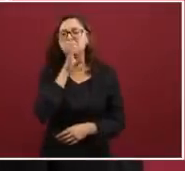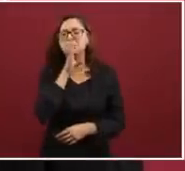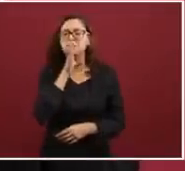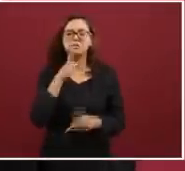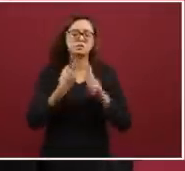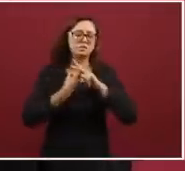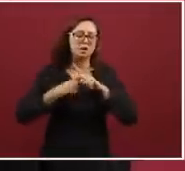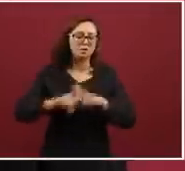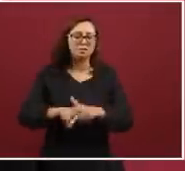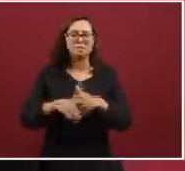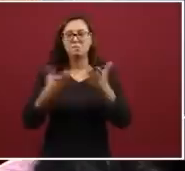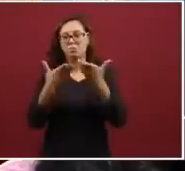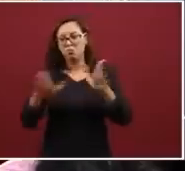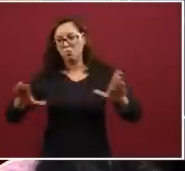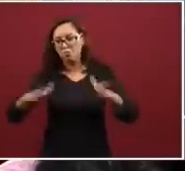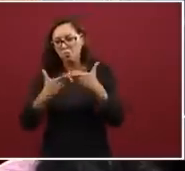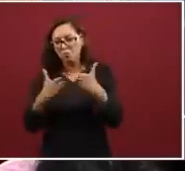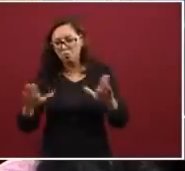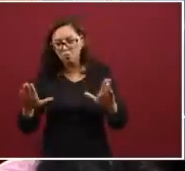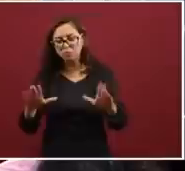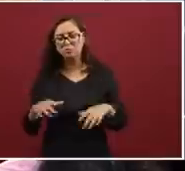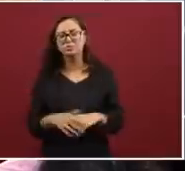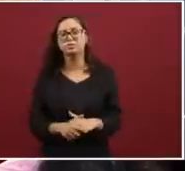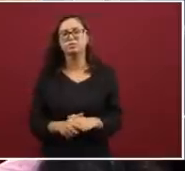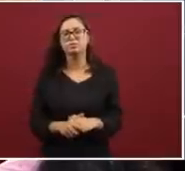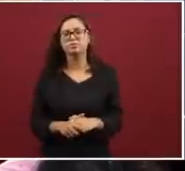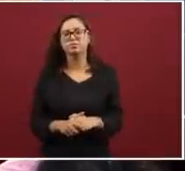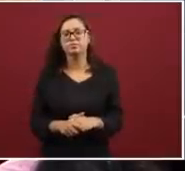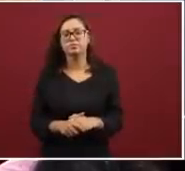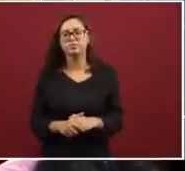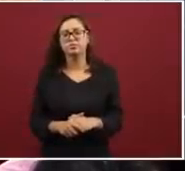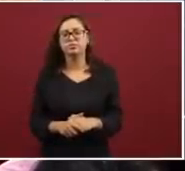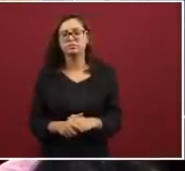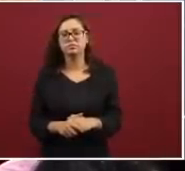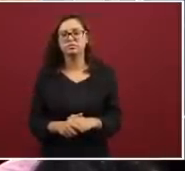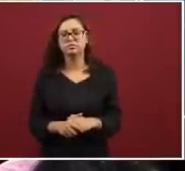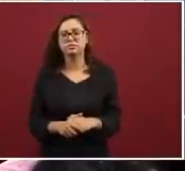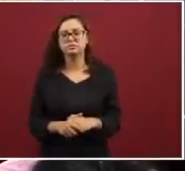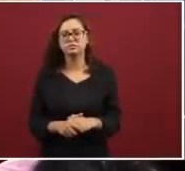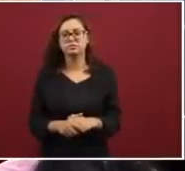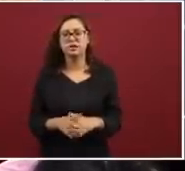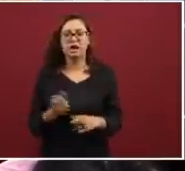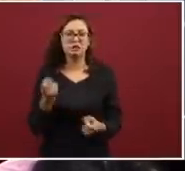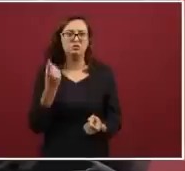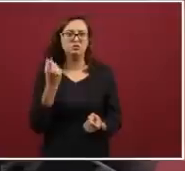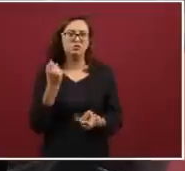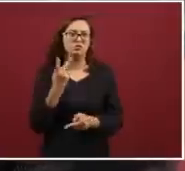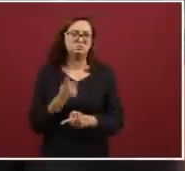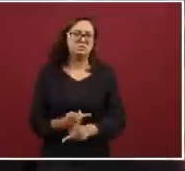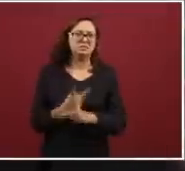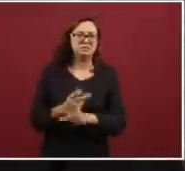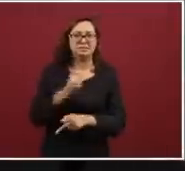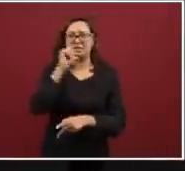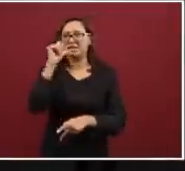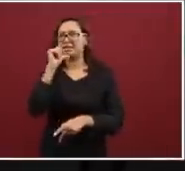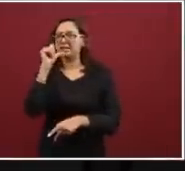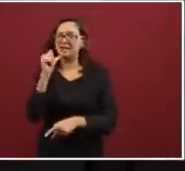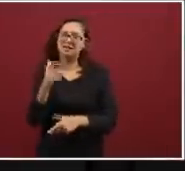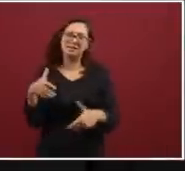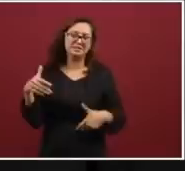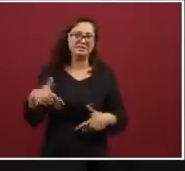música también para los que se inquietan.